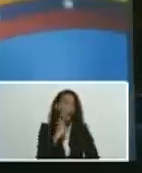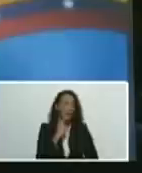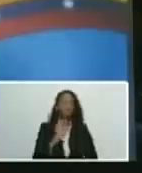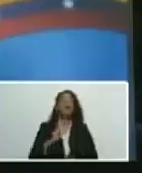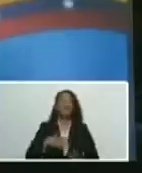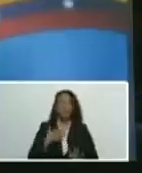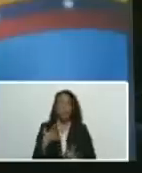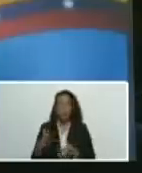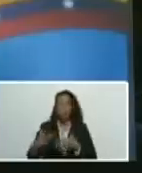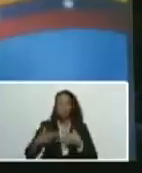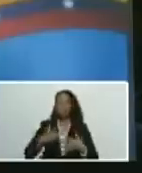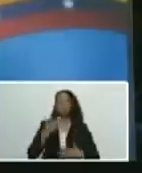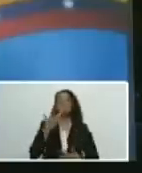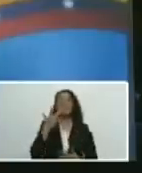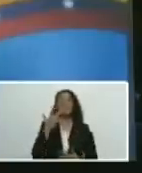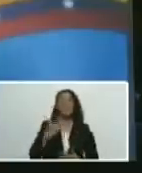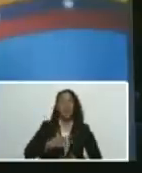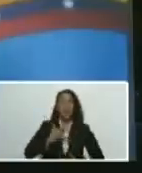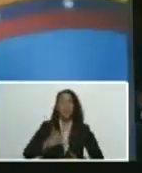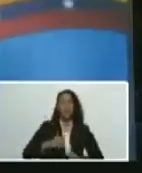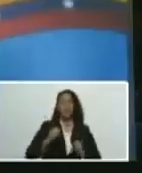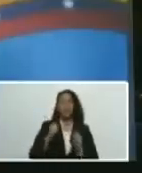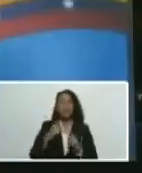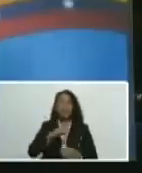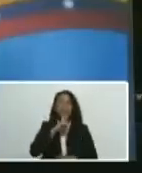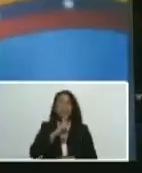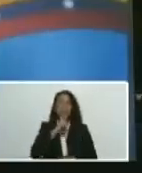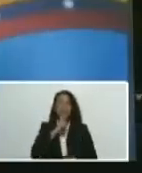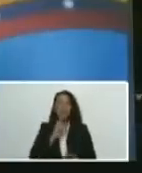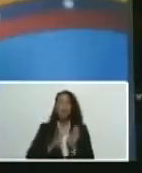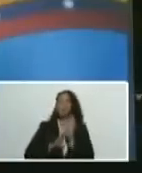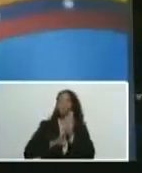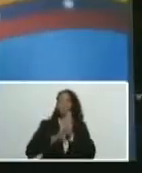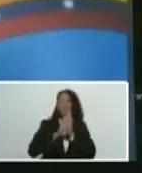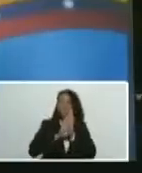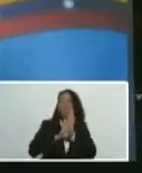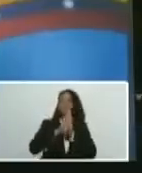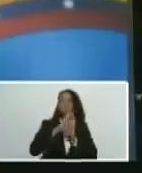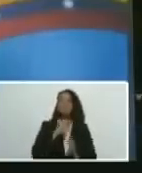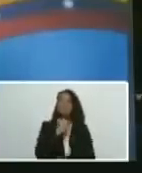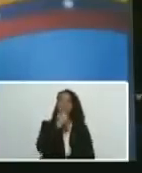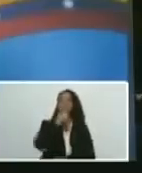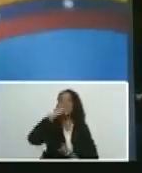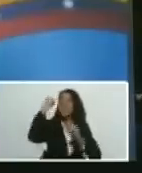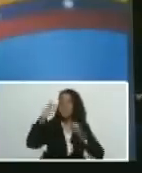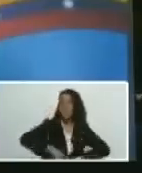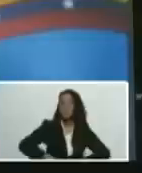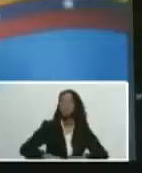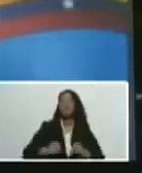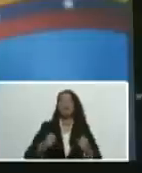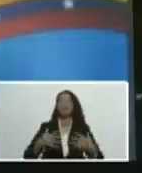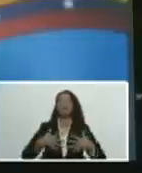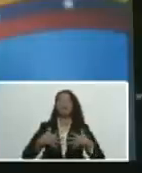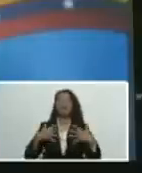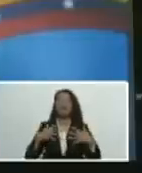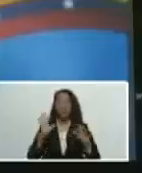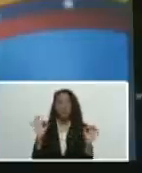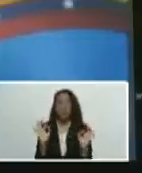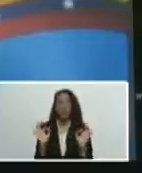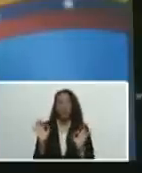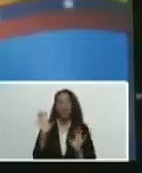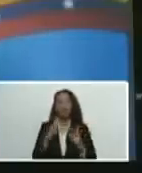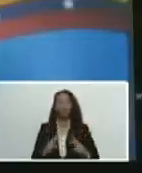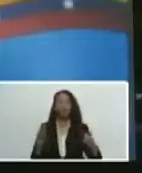nos engrandecemos, superando las dificultades que se nos presentan como uno de los principales